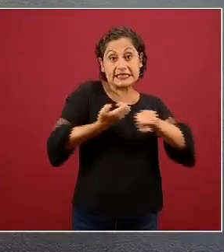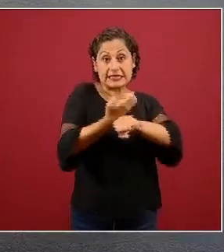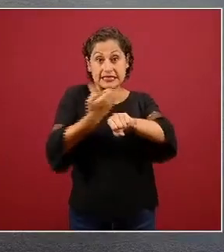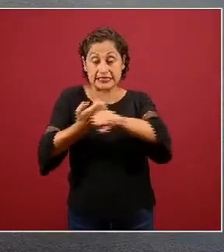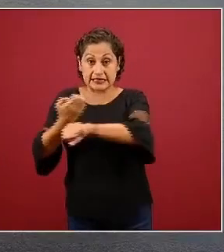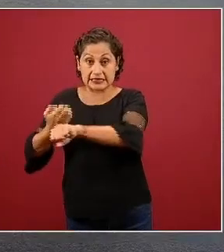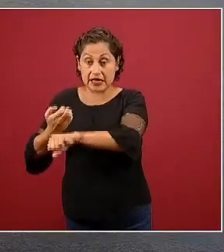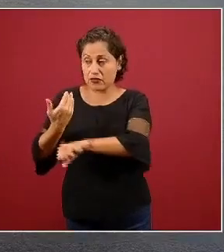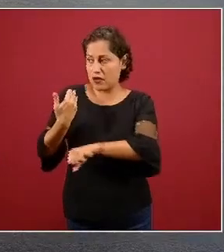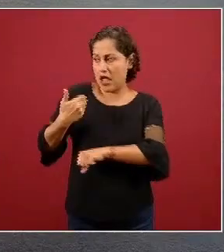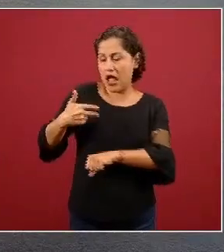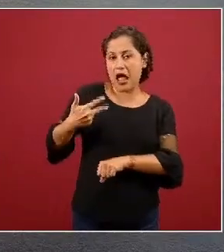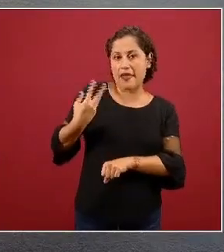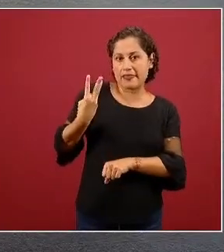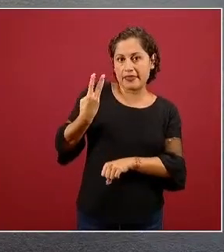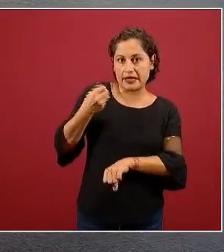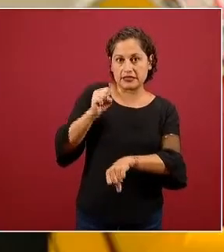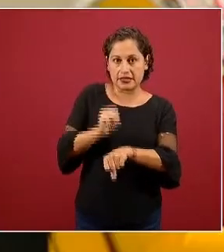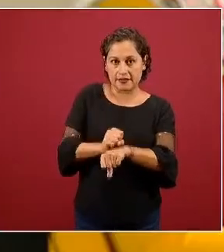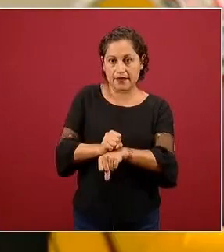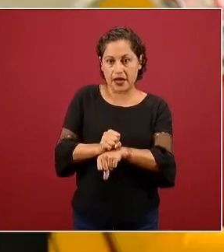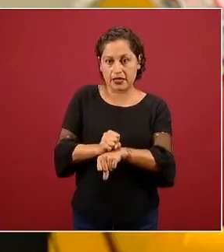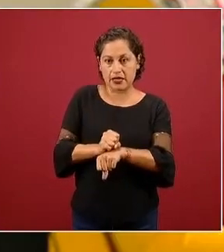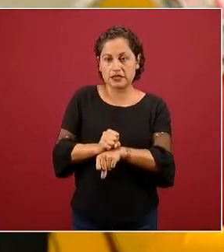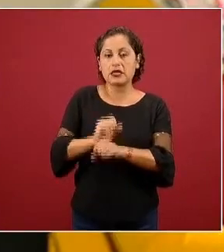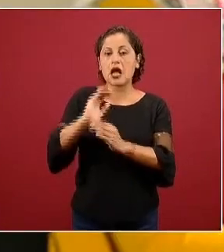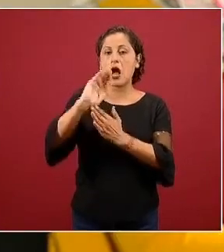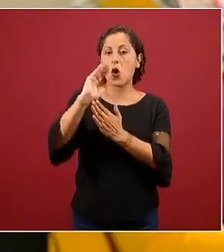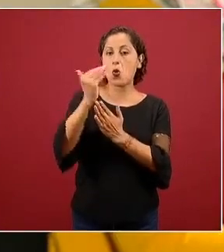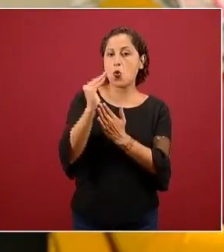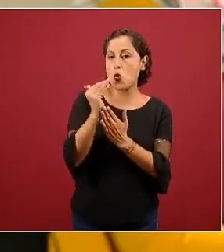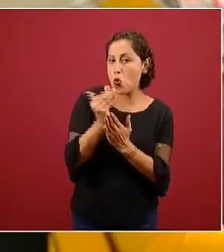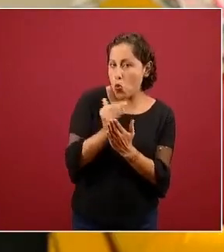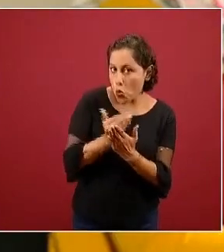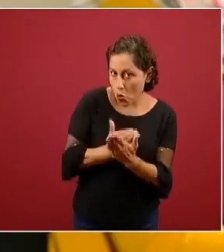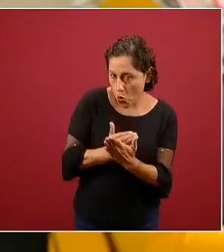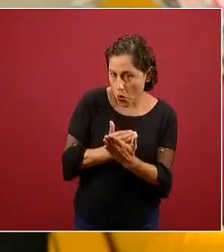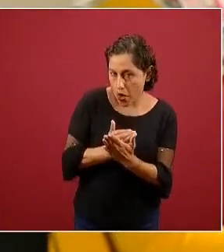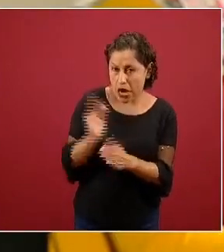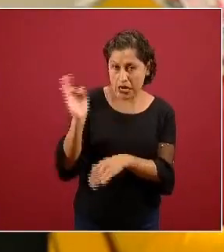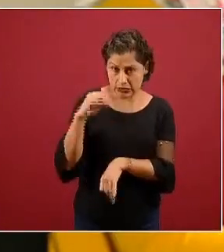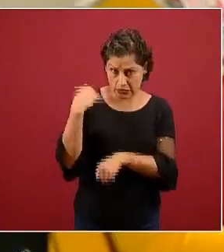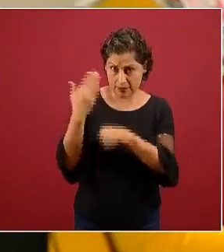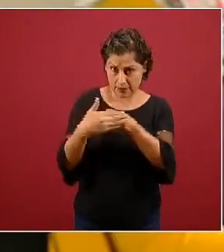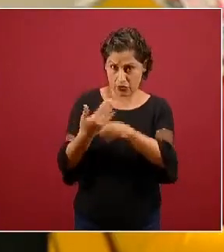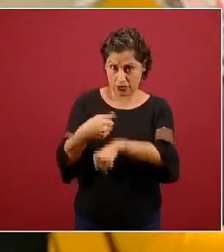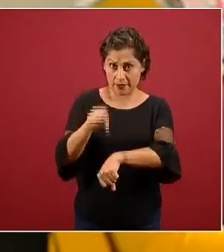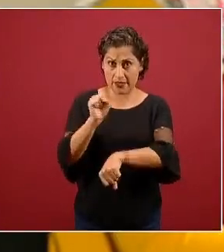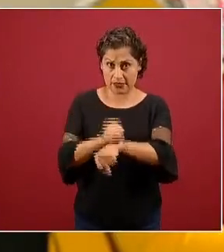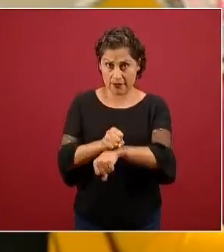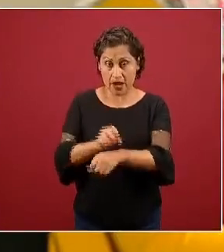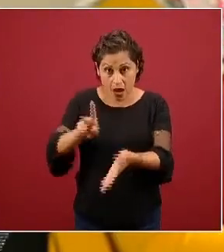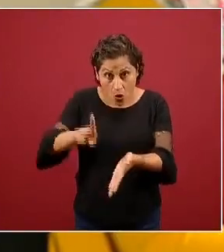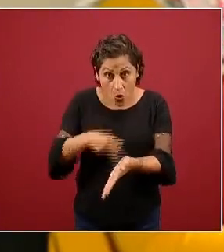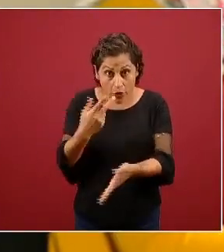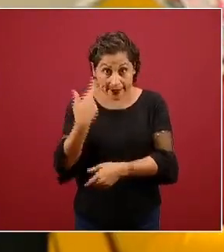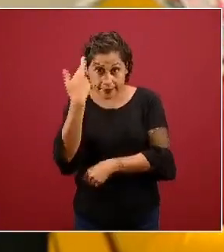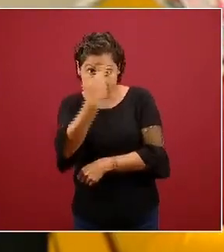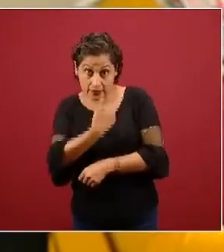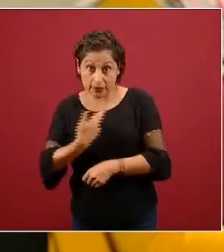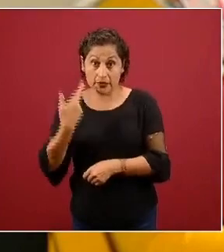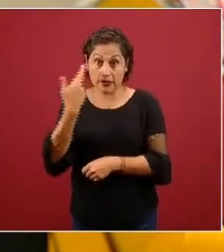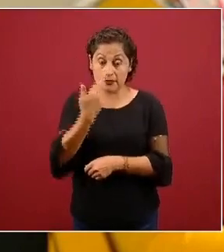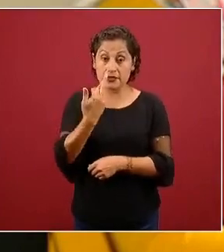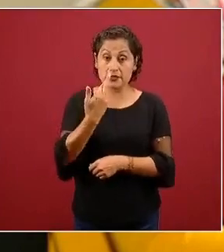que en las últimas 3 semanas ya llevan tendencia a la baja, ¿veremos en la próxima semana, si continúan en esta tendencia, que